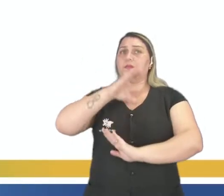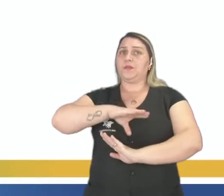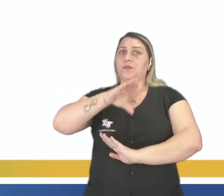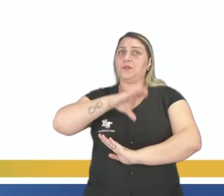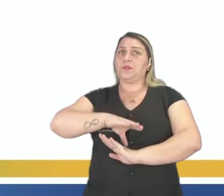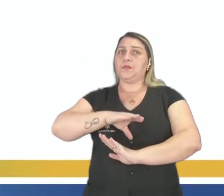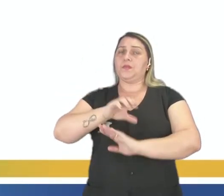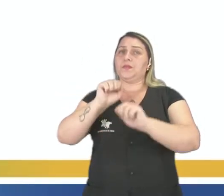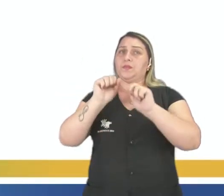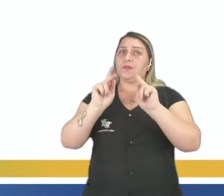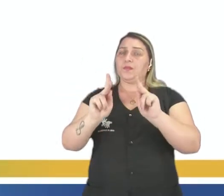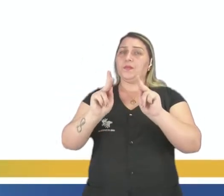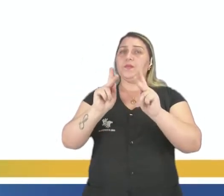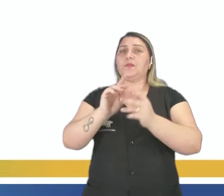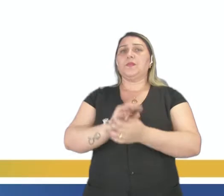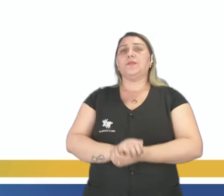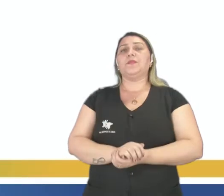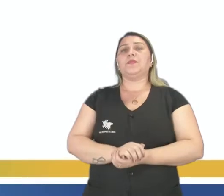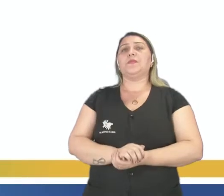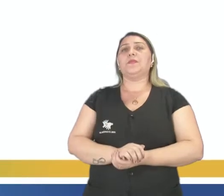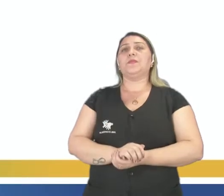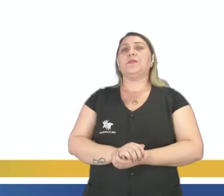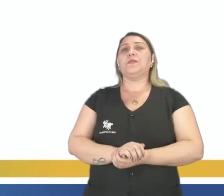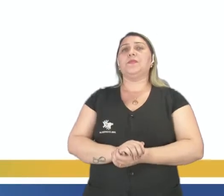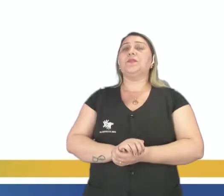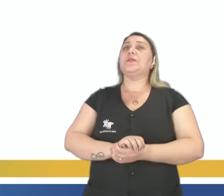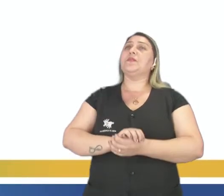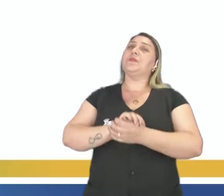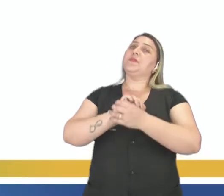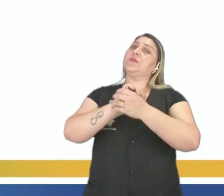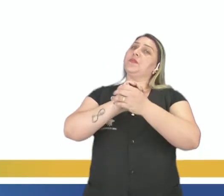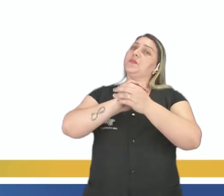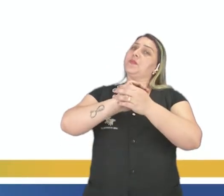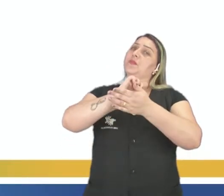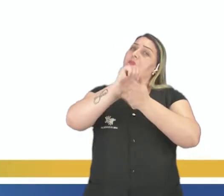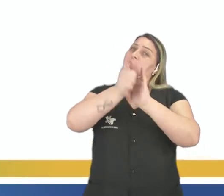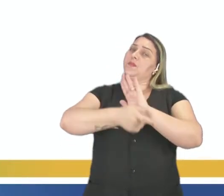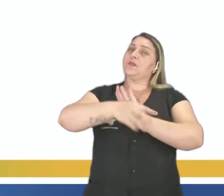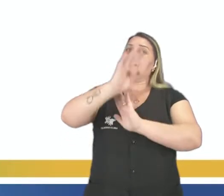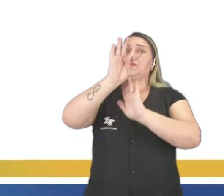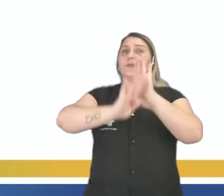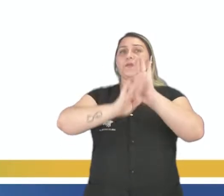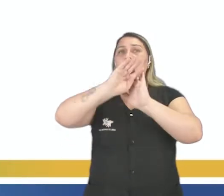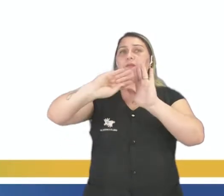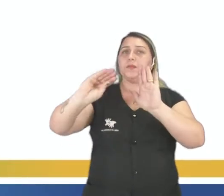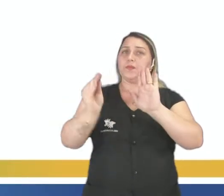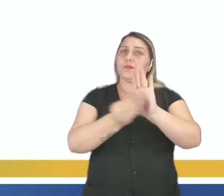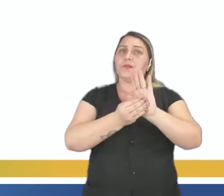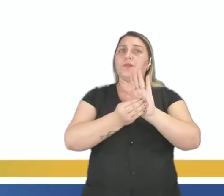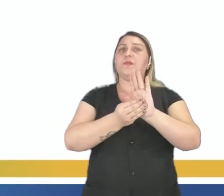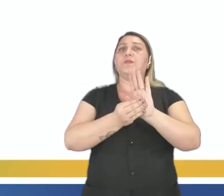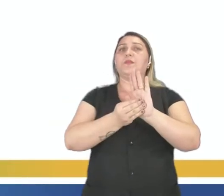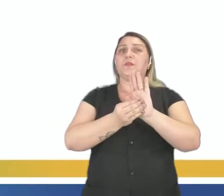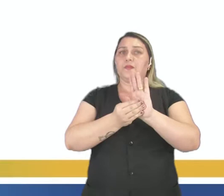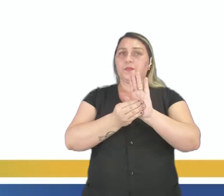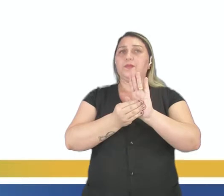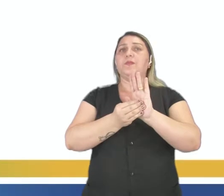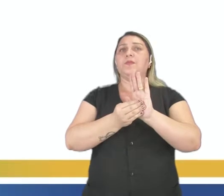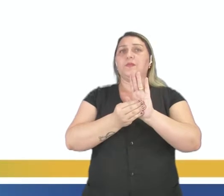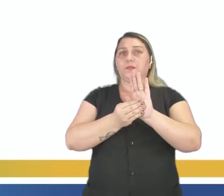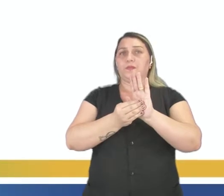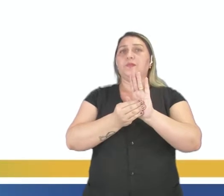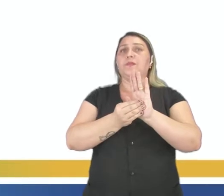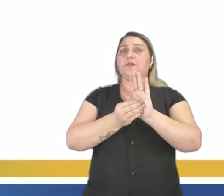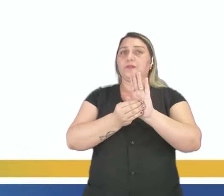¿ok? Género textual. El género textual está inserido en un o más